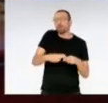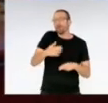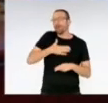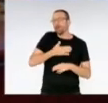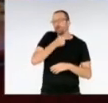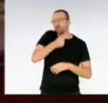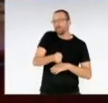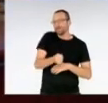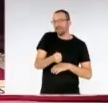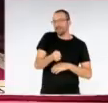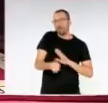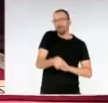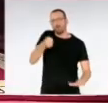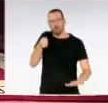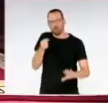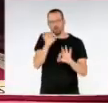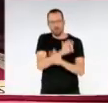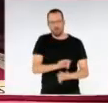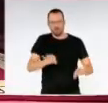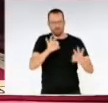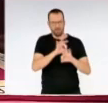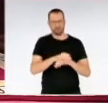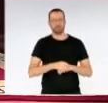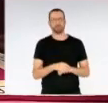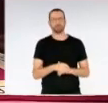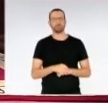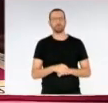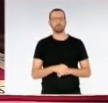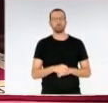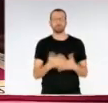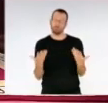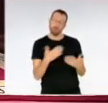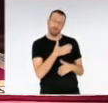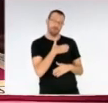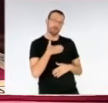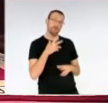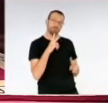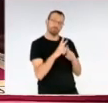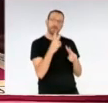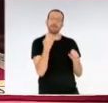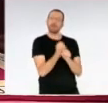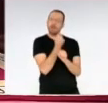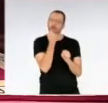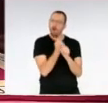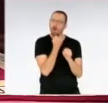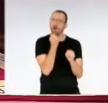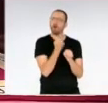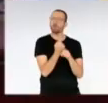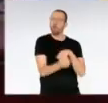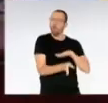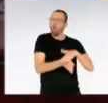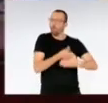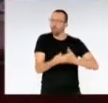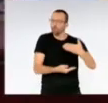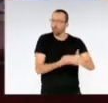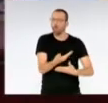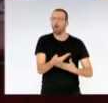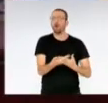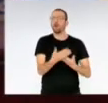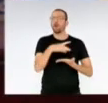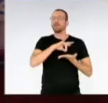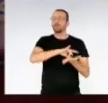sin ningún otro tipo de condicionante. Quieren trabajar, han dicho, en seguir pues fomentando los